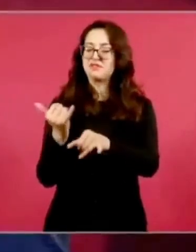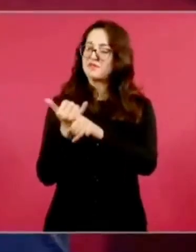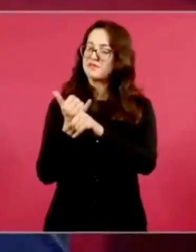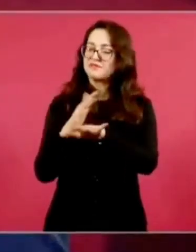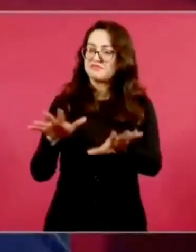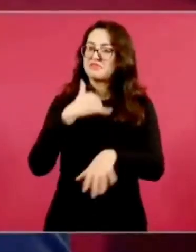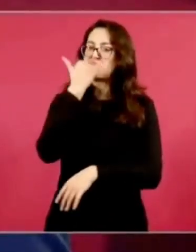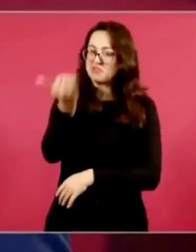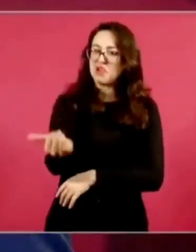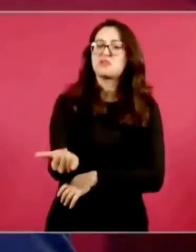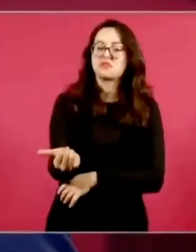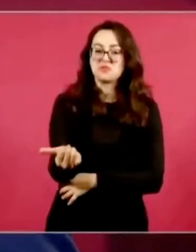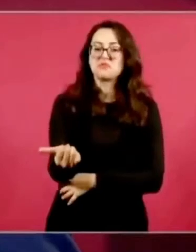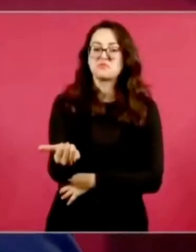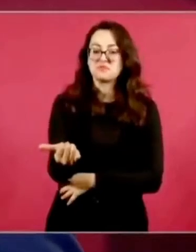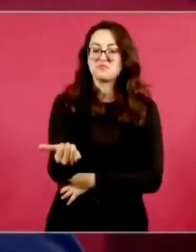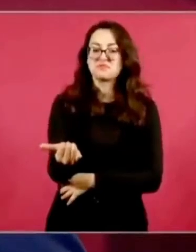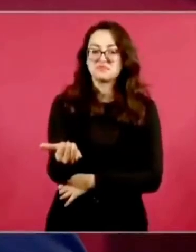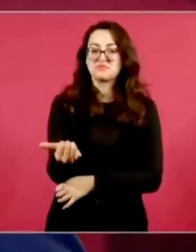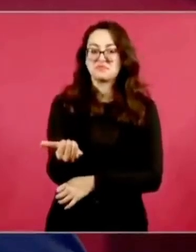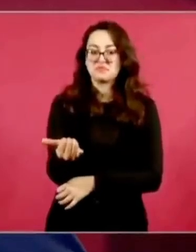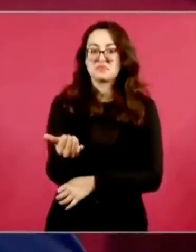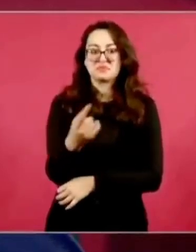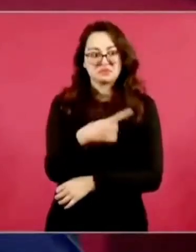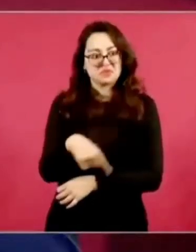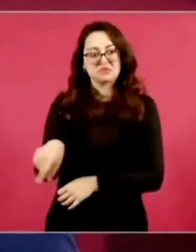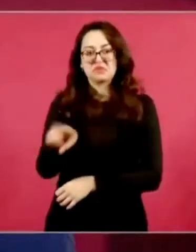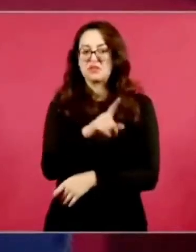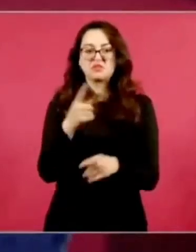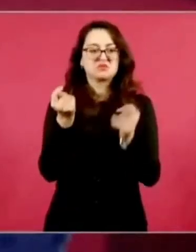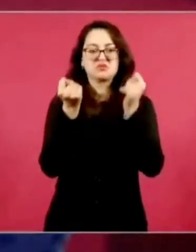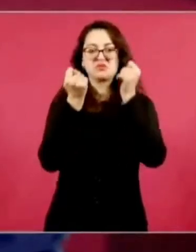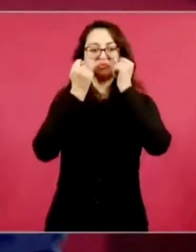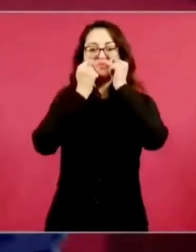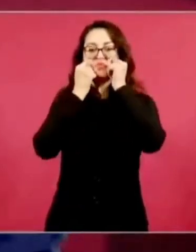desinformadores, los más tenaces